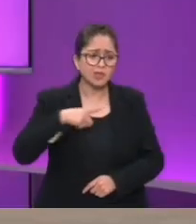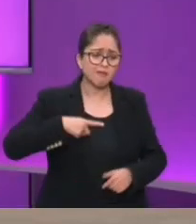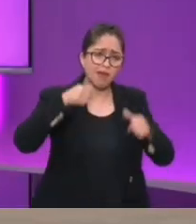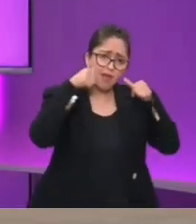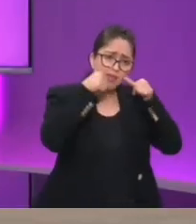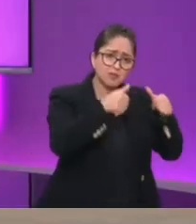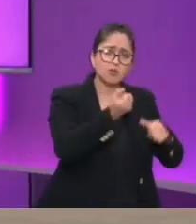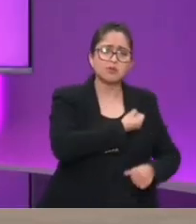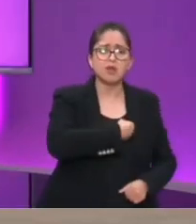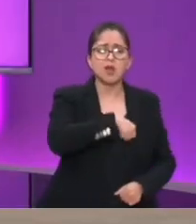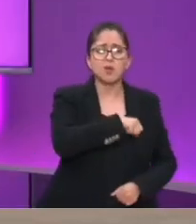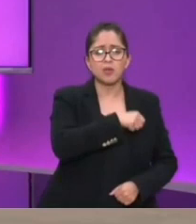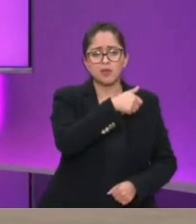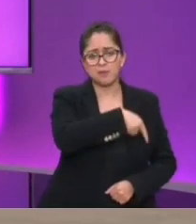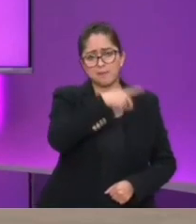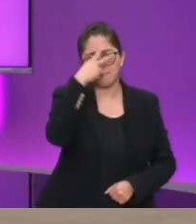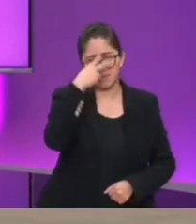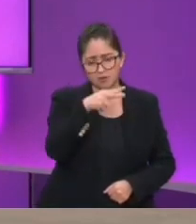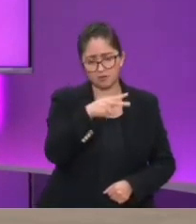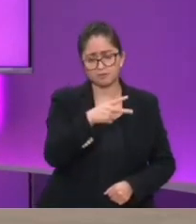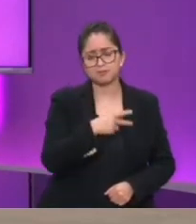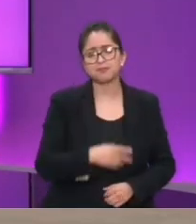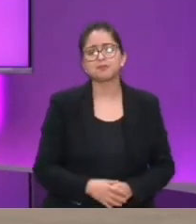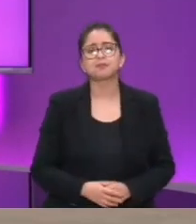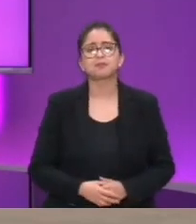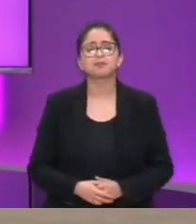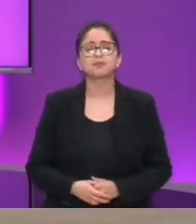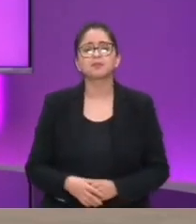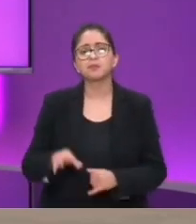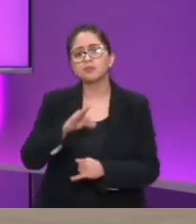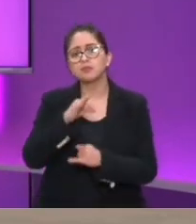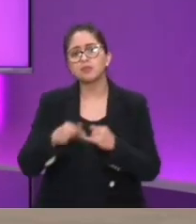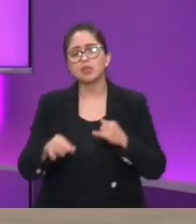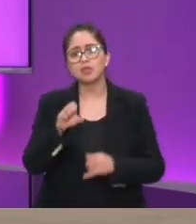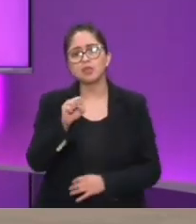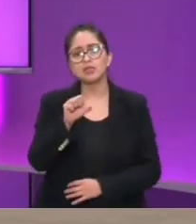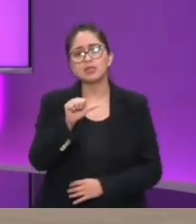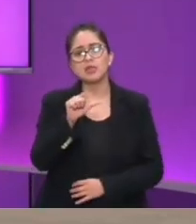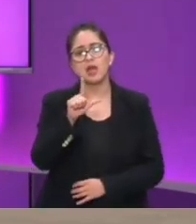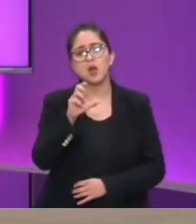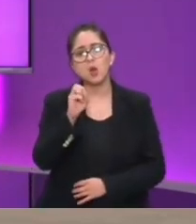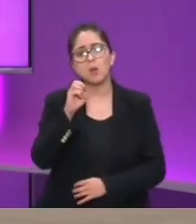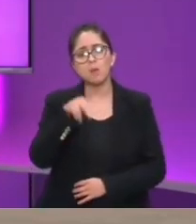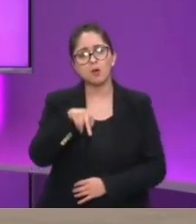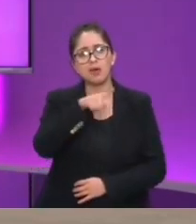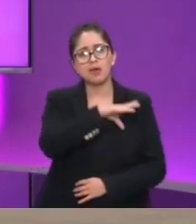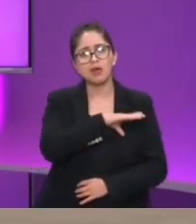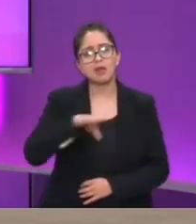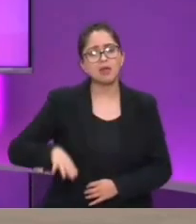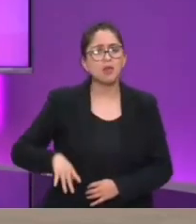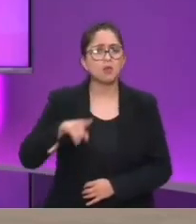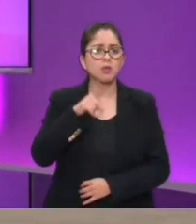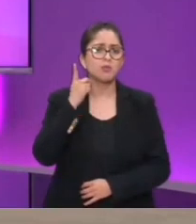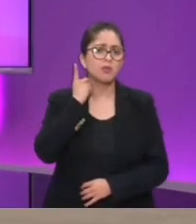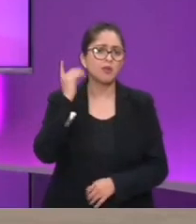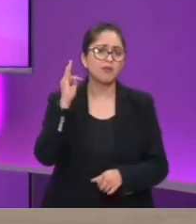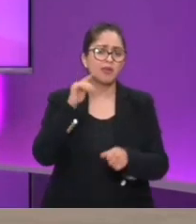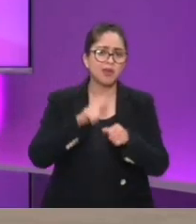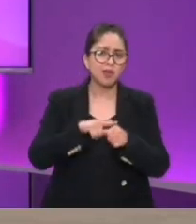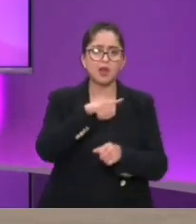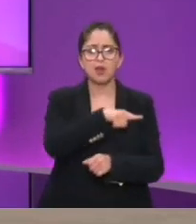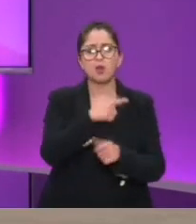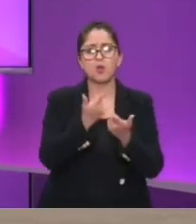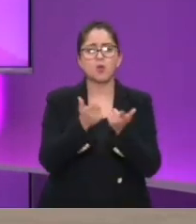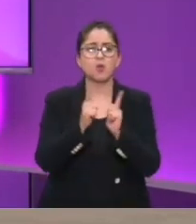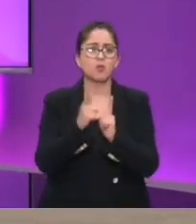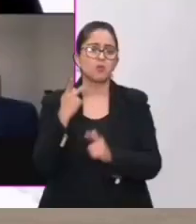Muchas gracias. Ahora es el turno del mensaje final de Salomón Chertorivsky, candidato a diputado federal por el partido Movimiento